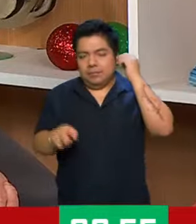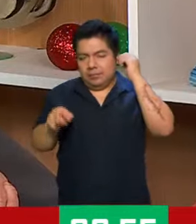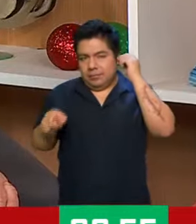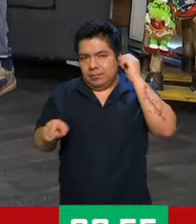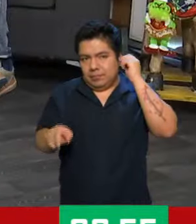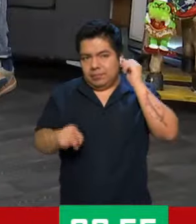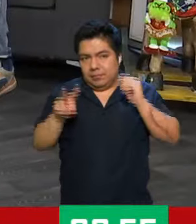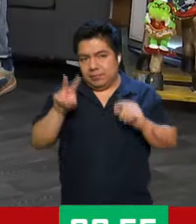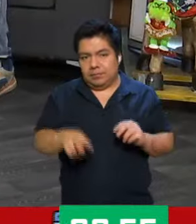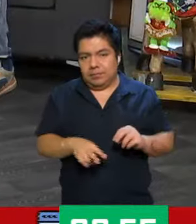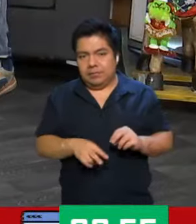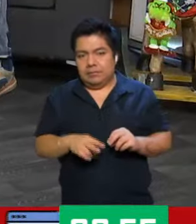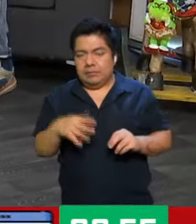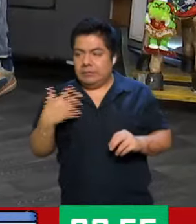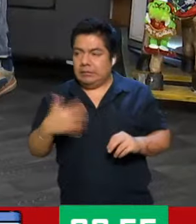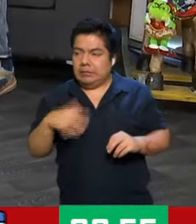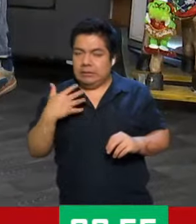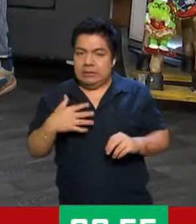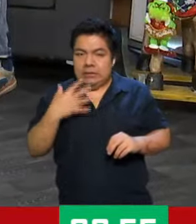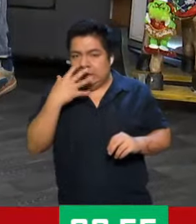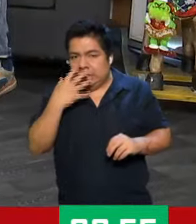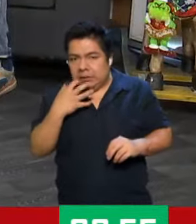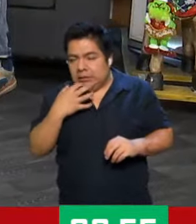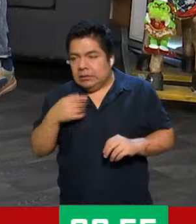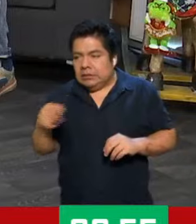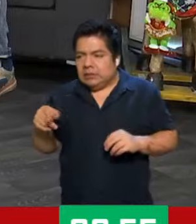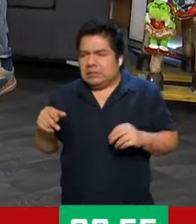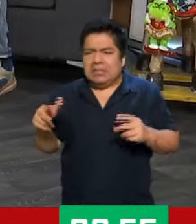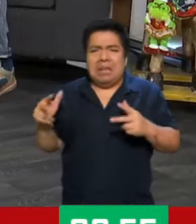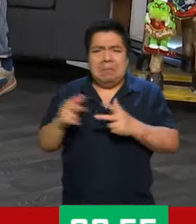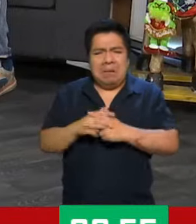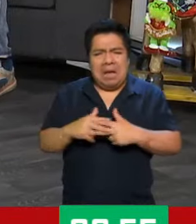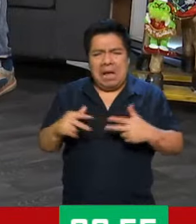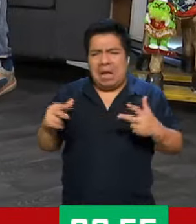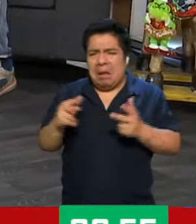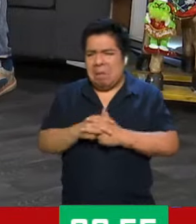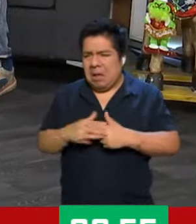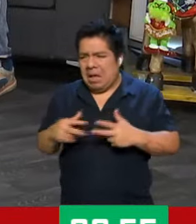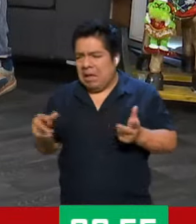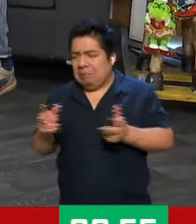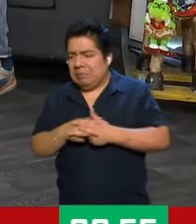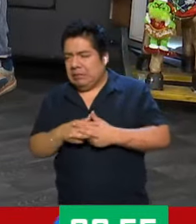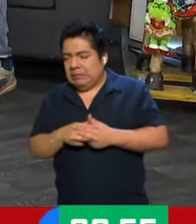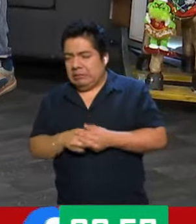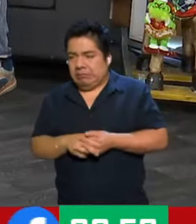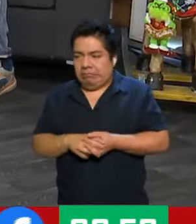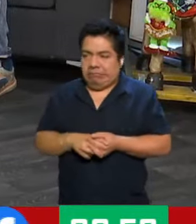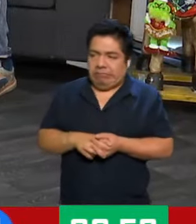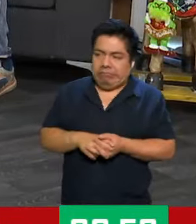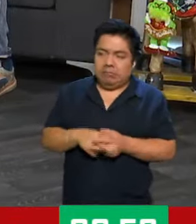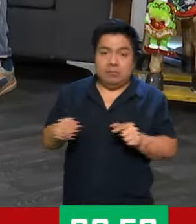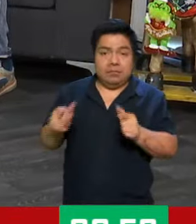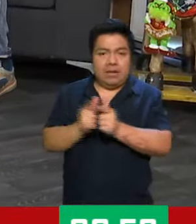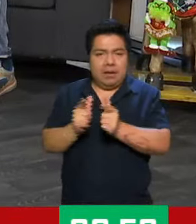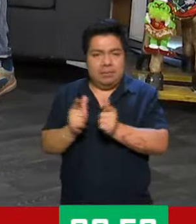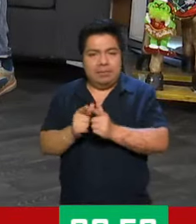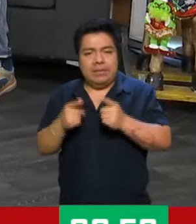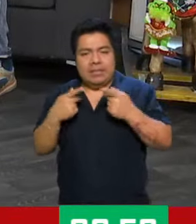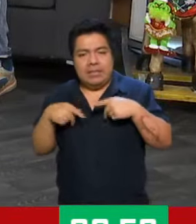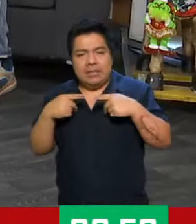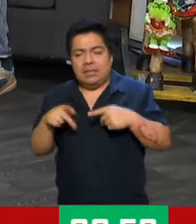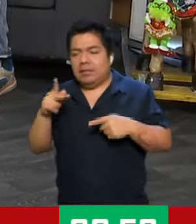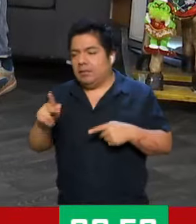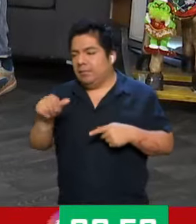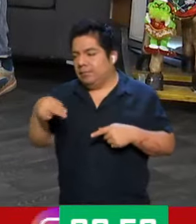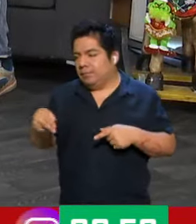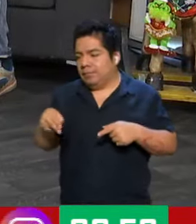realmente penoso. Entre ellos ya se están haciendo pedazos. Claro. ¿Qué van a hacer? ¿Qué va a hacer esta gente del PAN que quiere seguir como que antes?